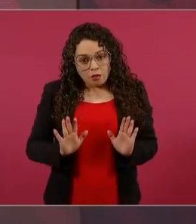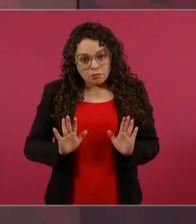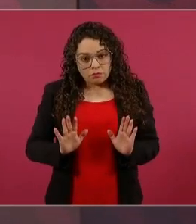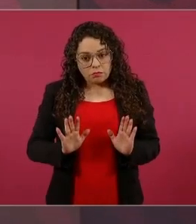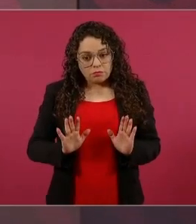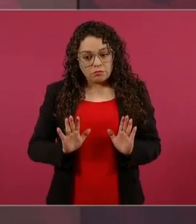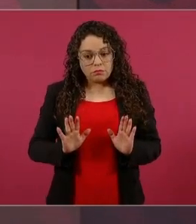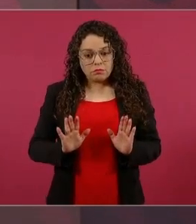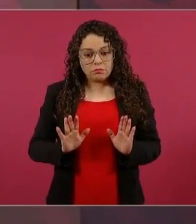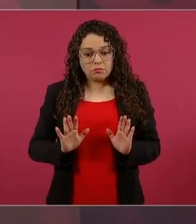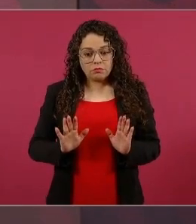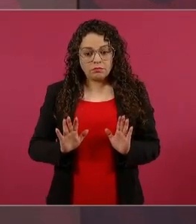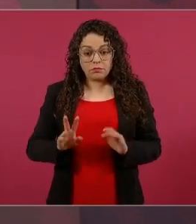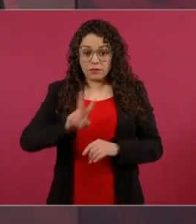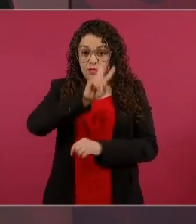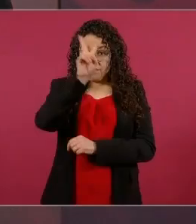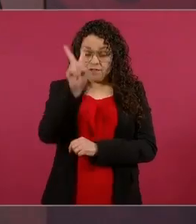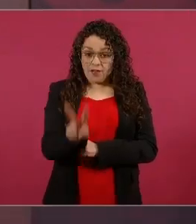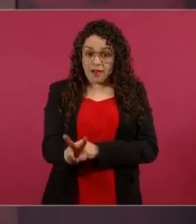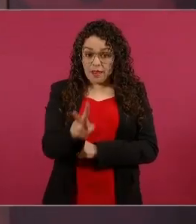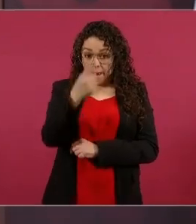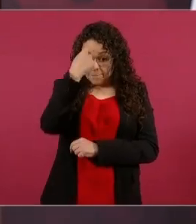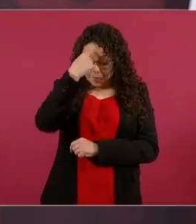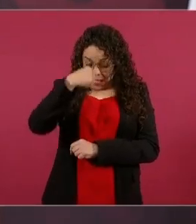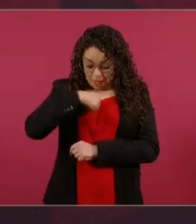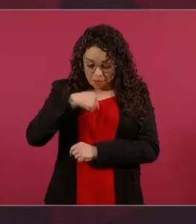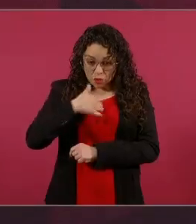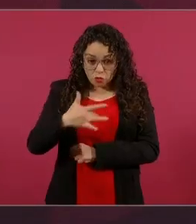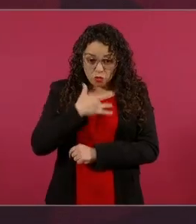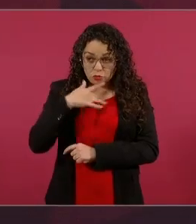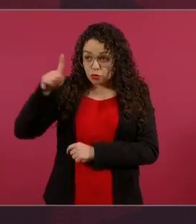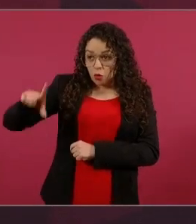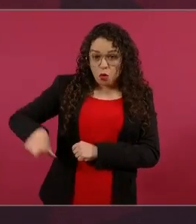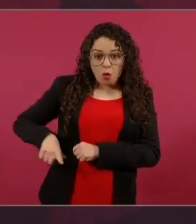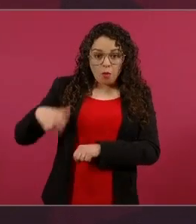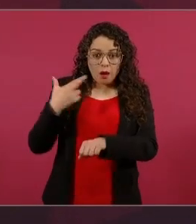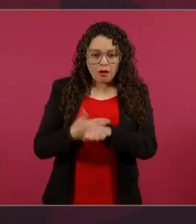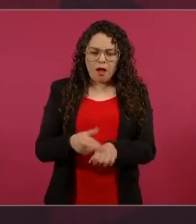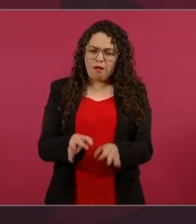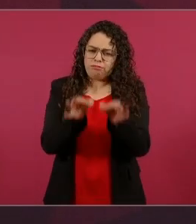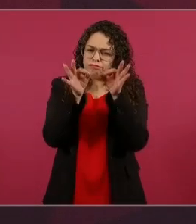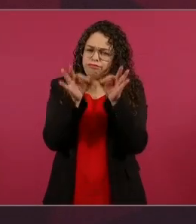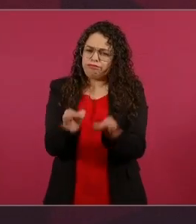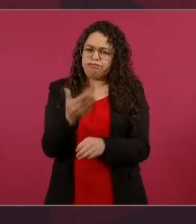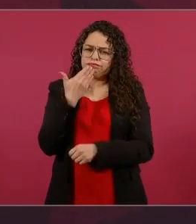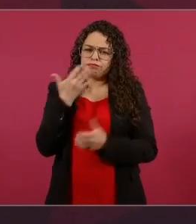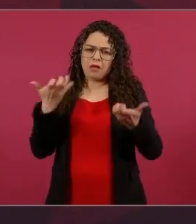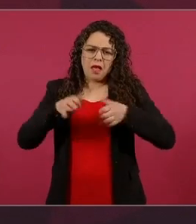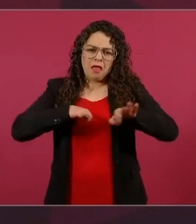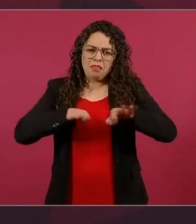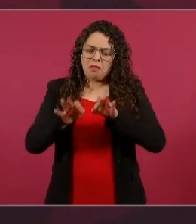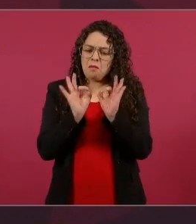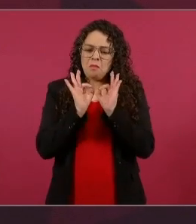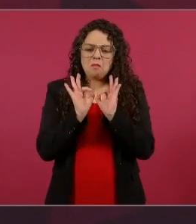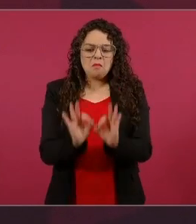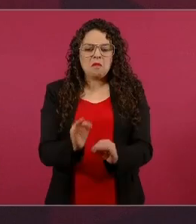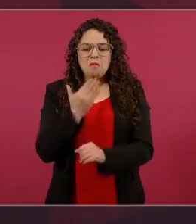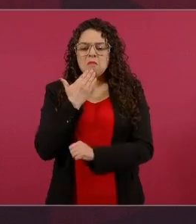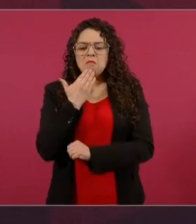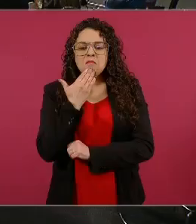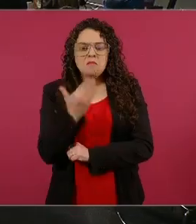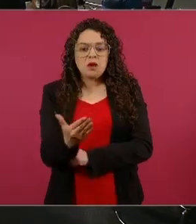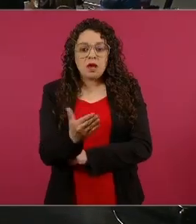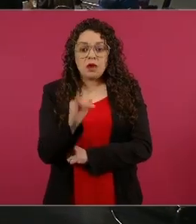criterio para mí es un buen gobernador Alfonso durazo está haciendo muy buen trabajo y si estamos